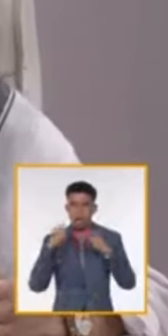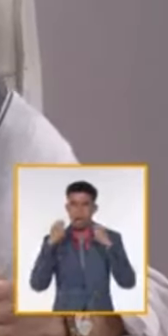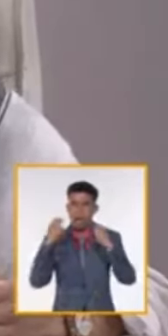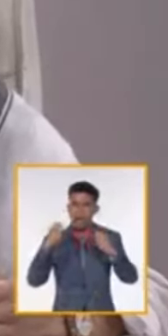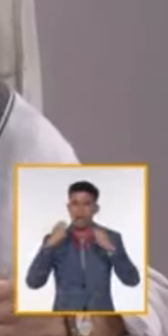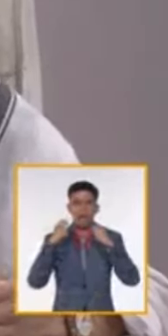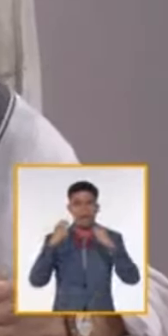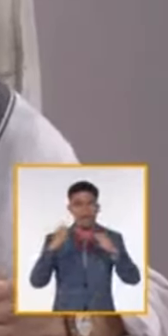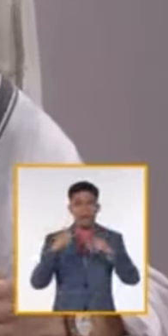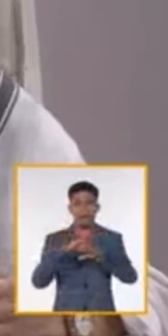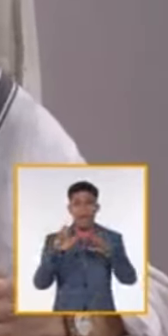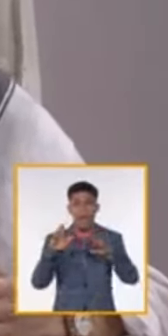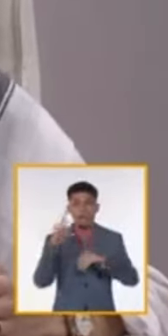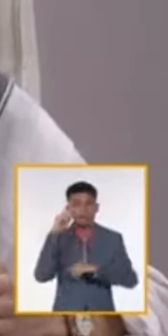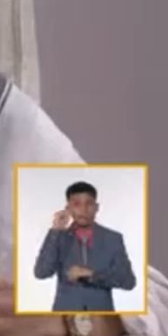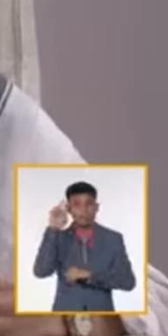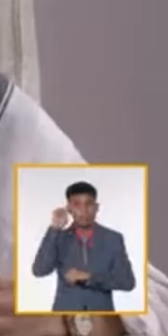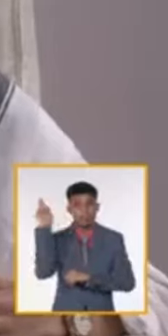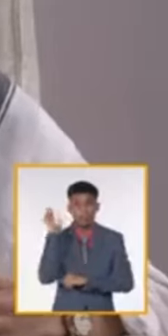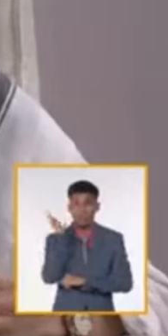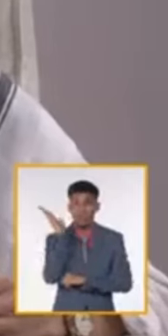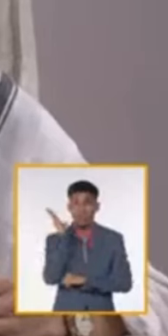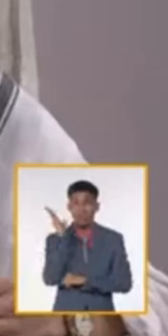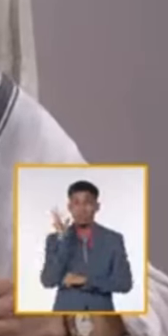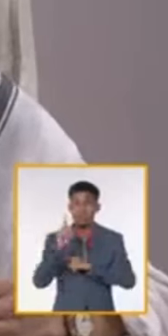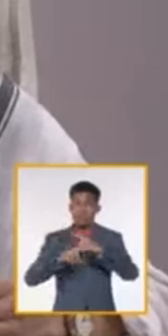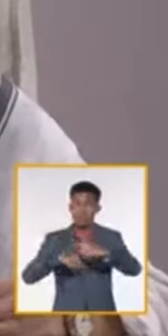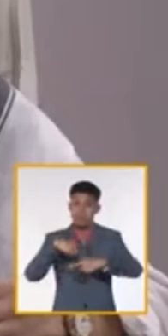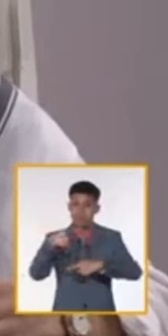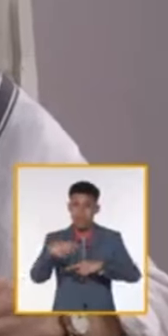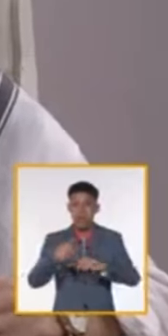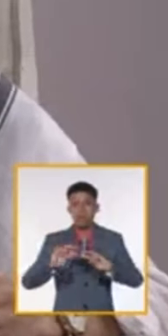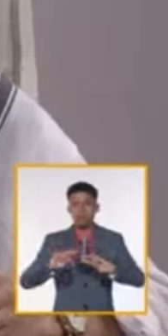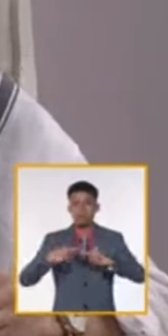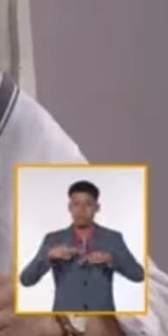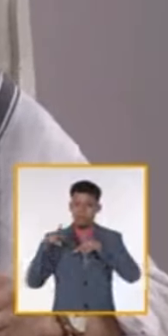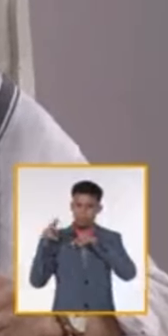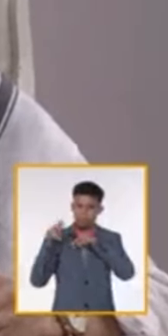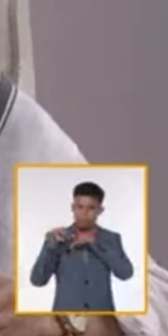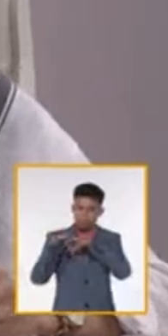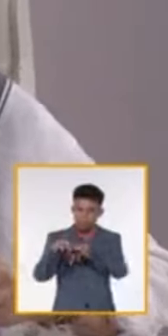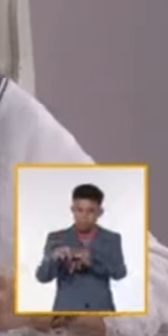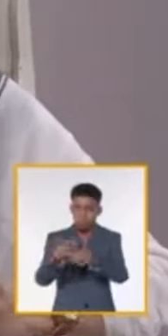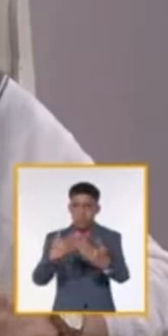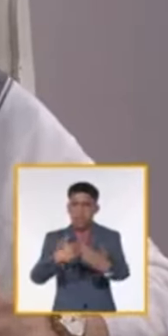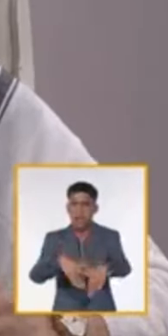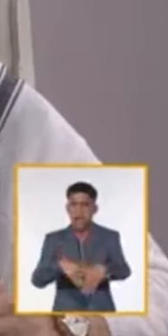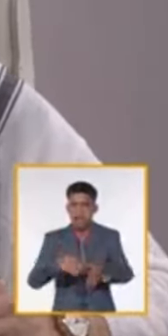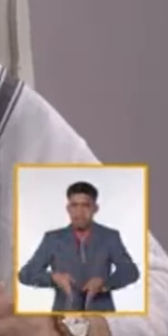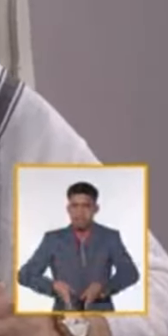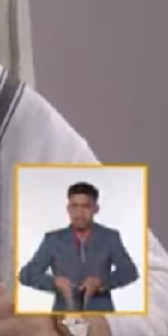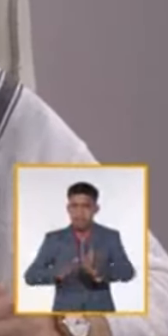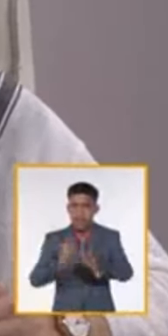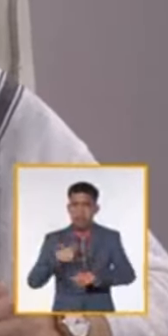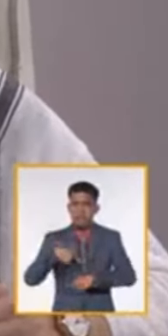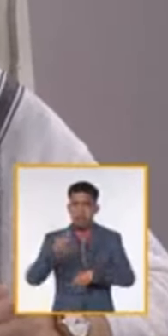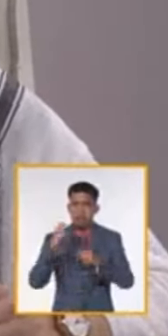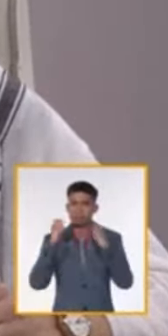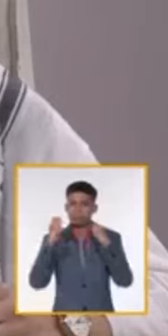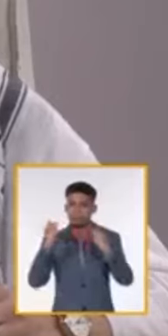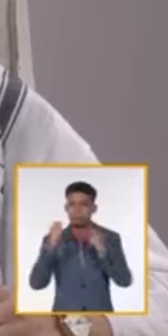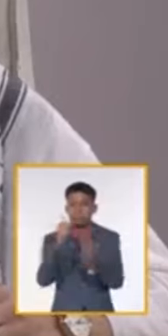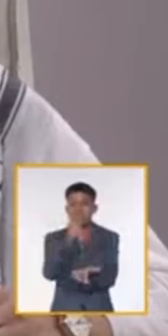la conferencia que realizamos y mañana vamos a estar en las calles otra vez. Vamos a ir a la sede del